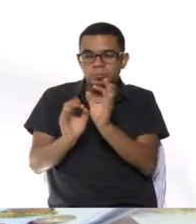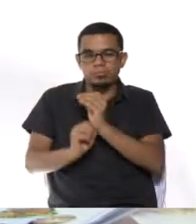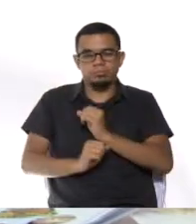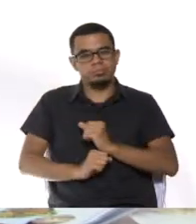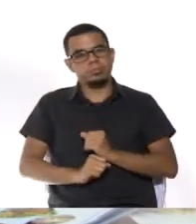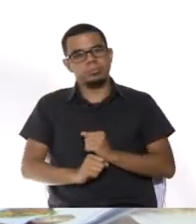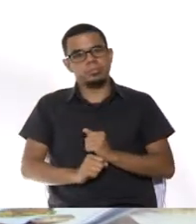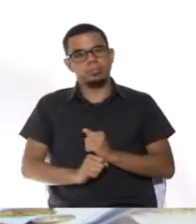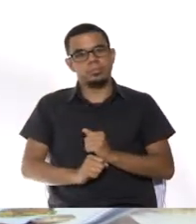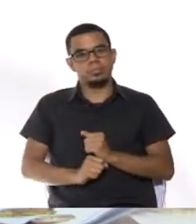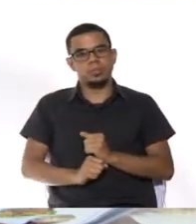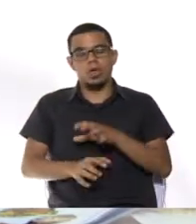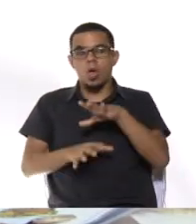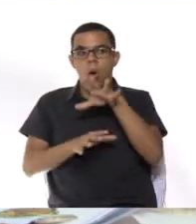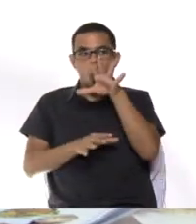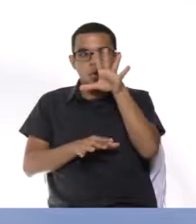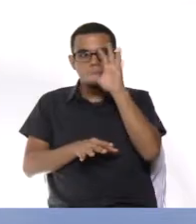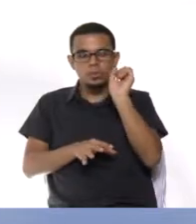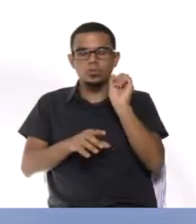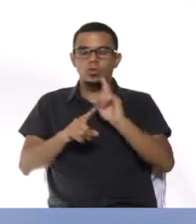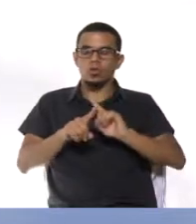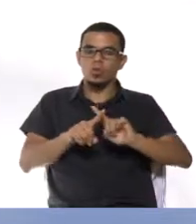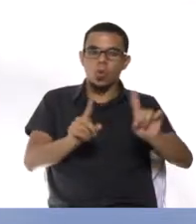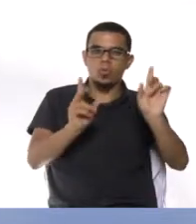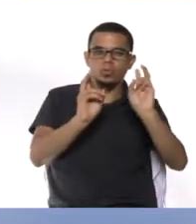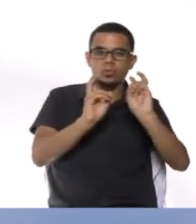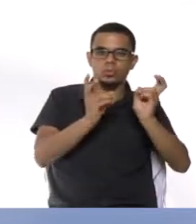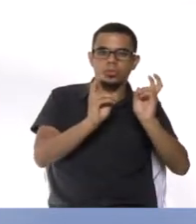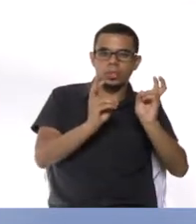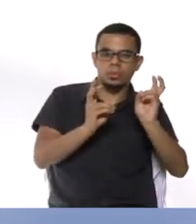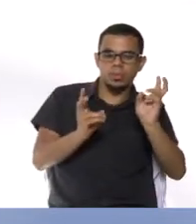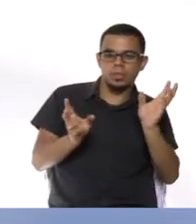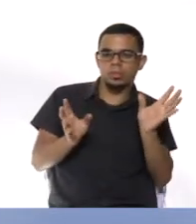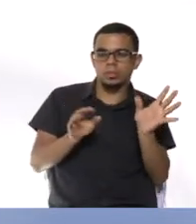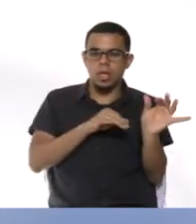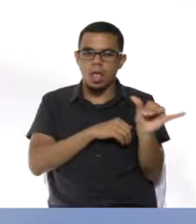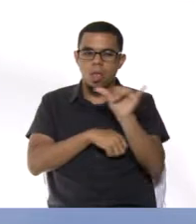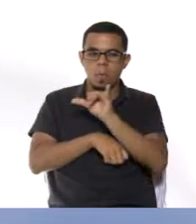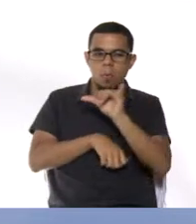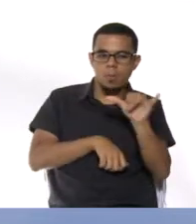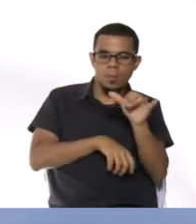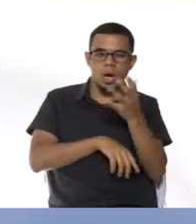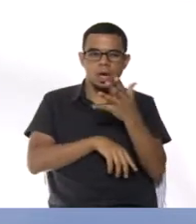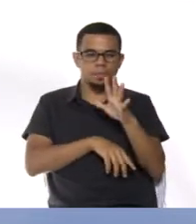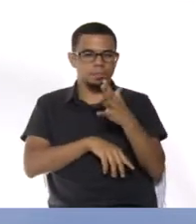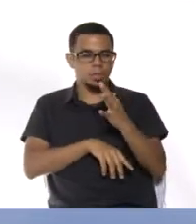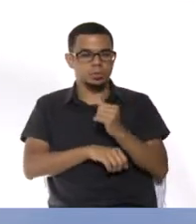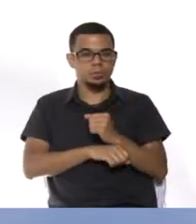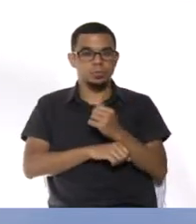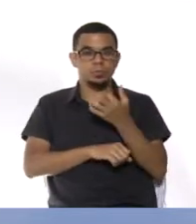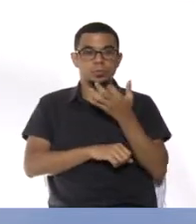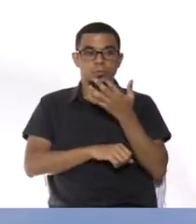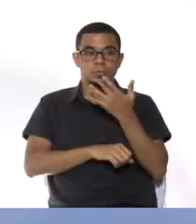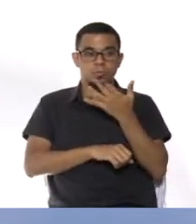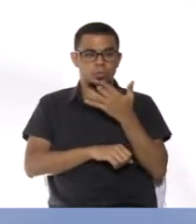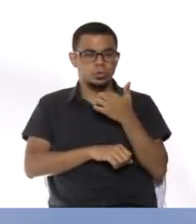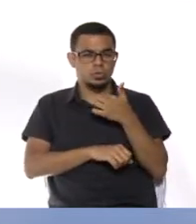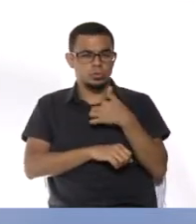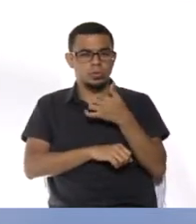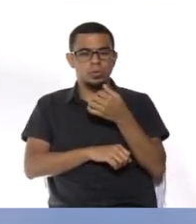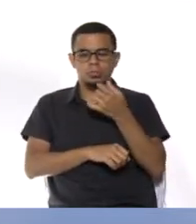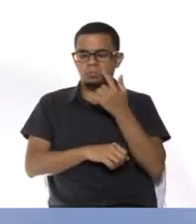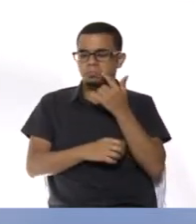otros tipos de texto, porque si tenemos una buena comprensión lectora,